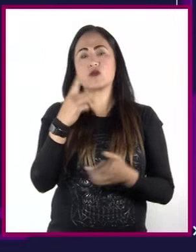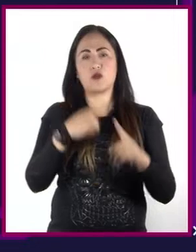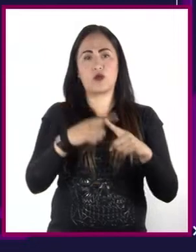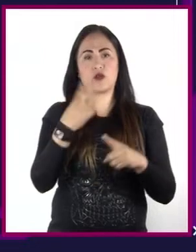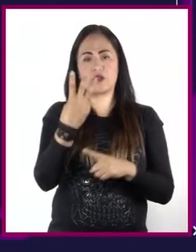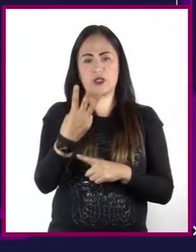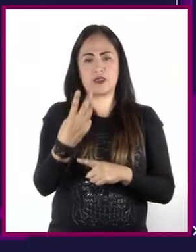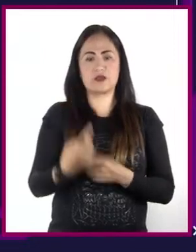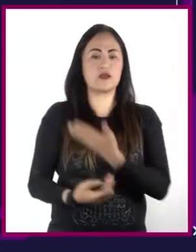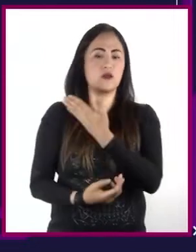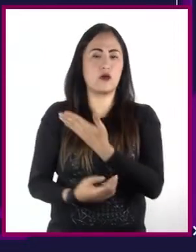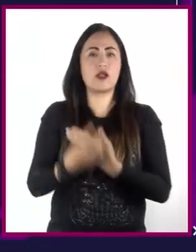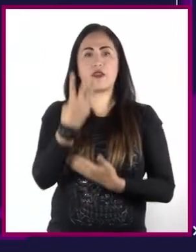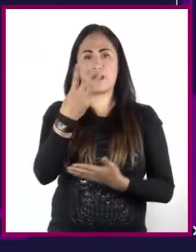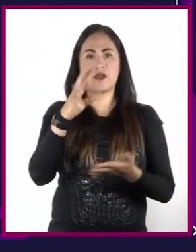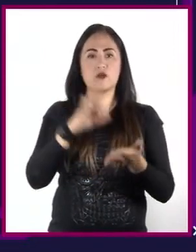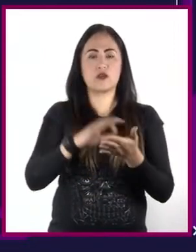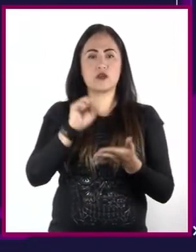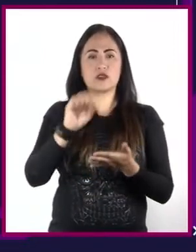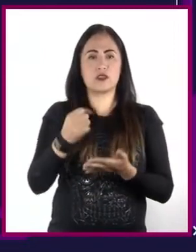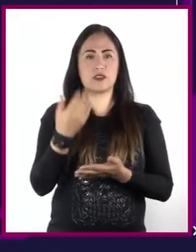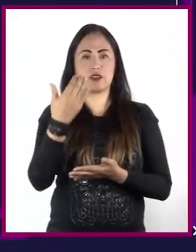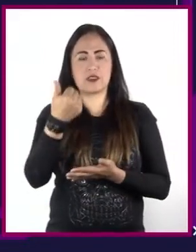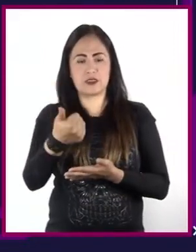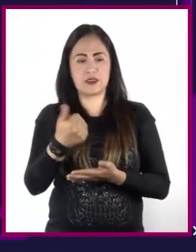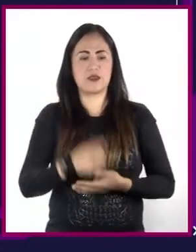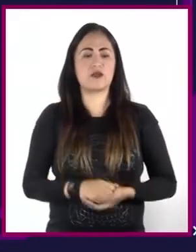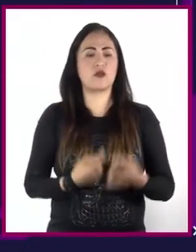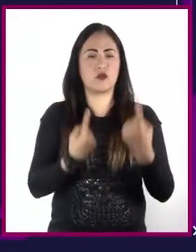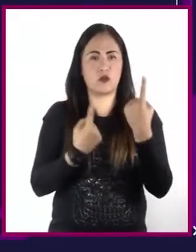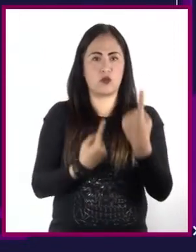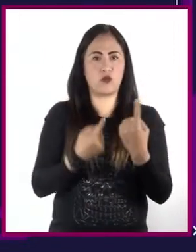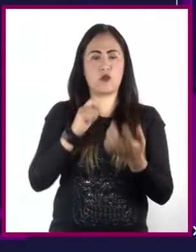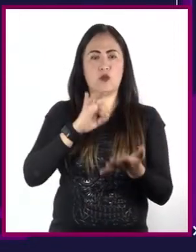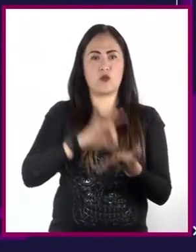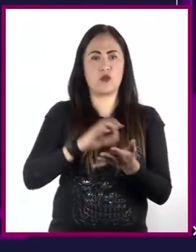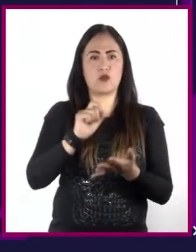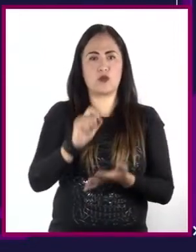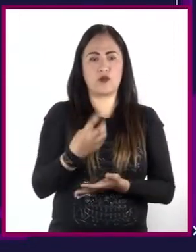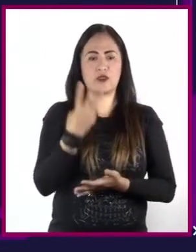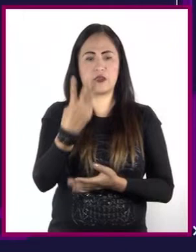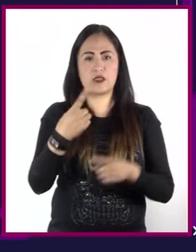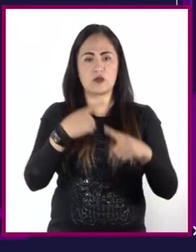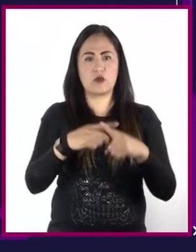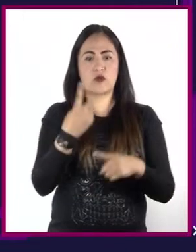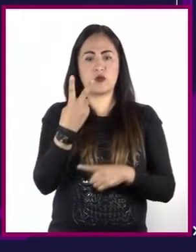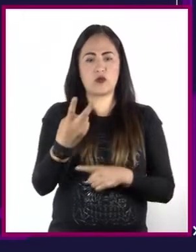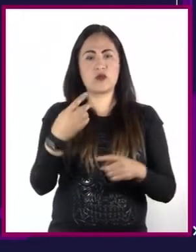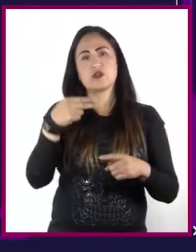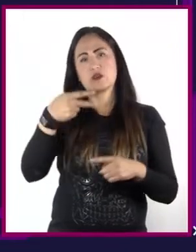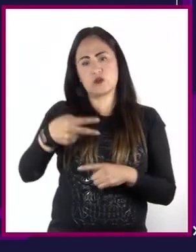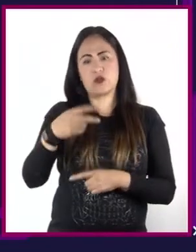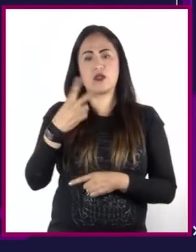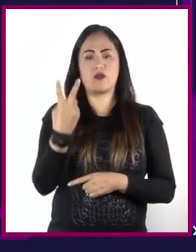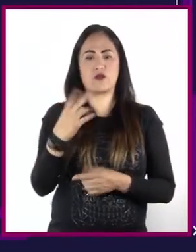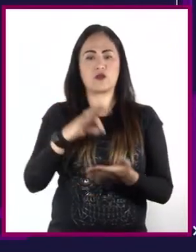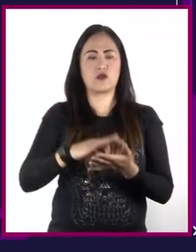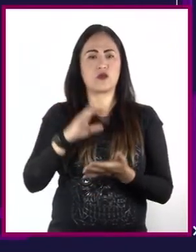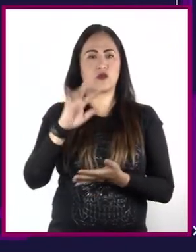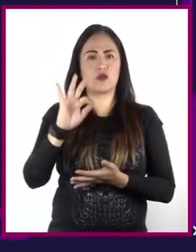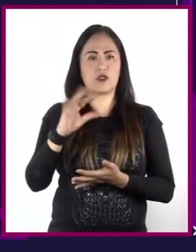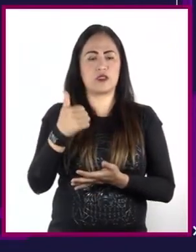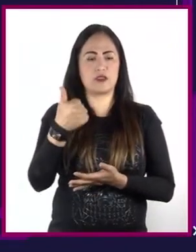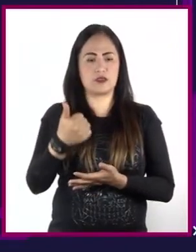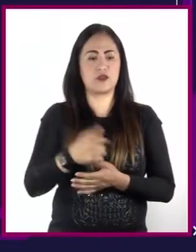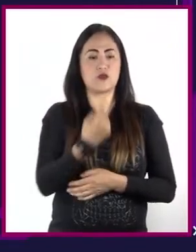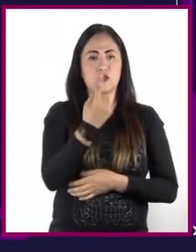a 3.66, 1.23 por 2 igual a 2.46, 1.24